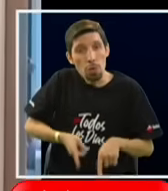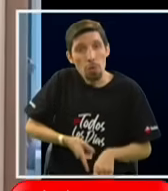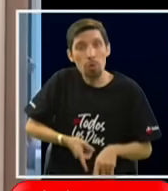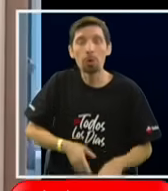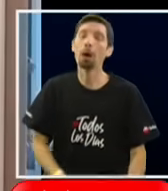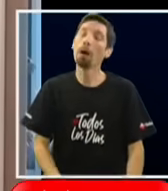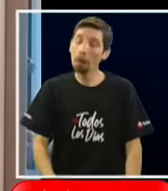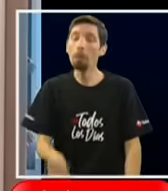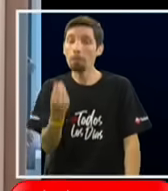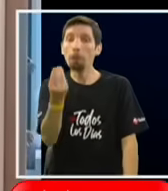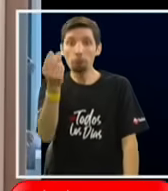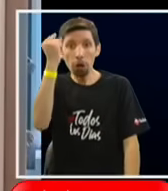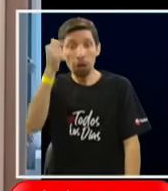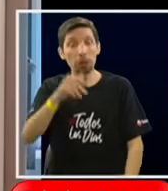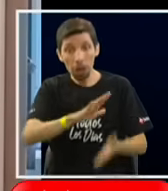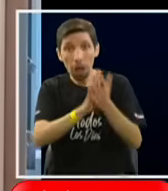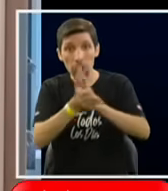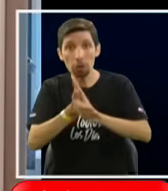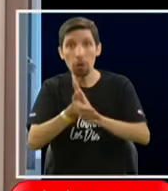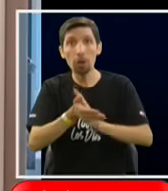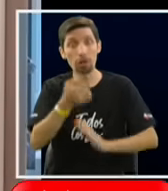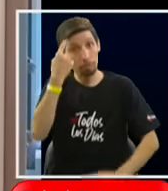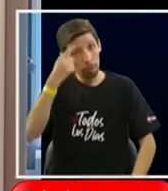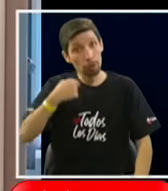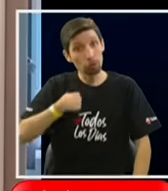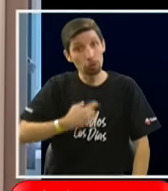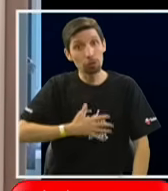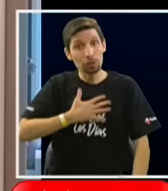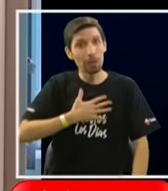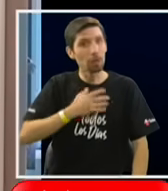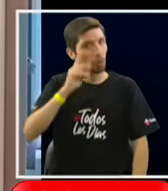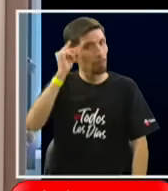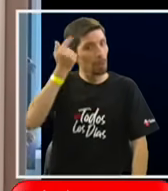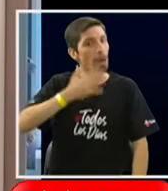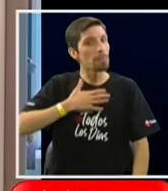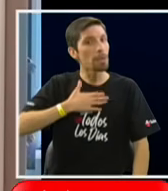Mira, están buenas todas las ideas, pero yo siento que la mía es la mejor.